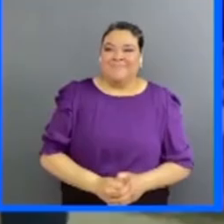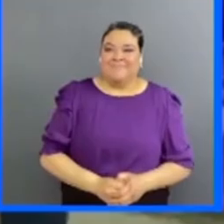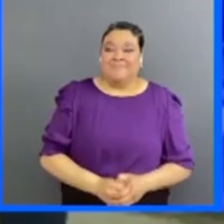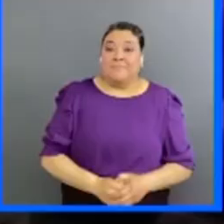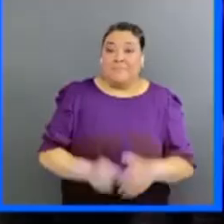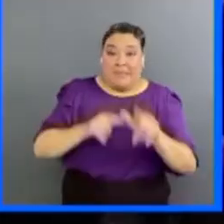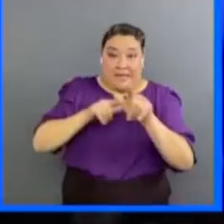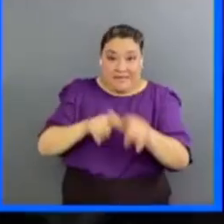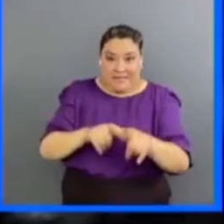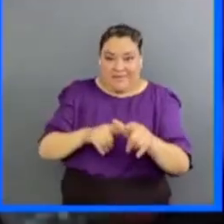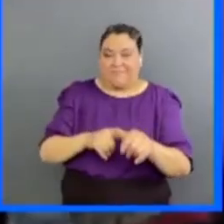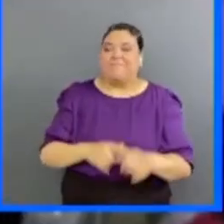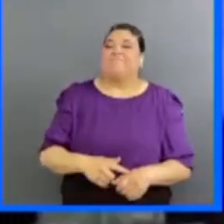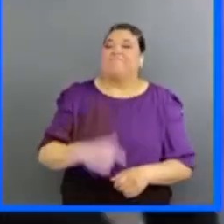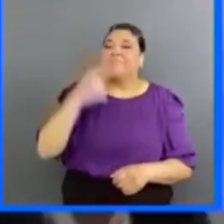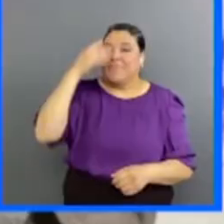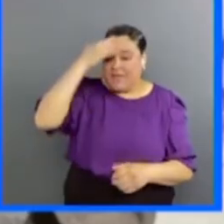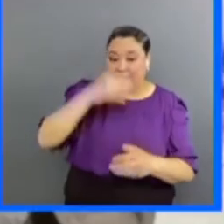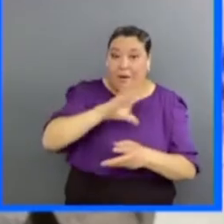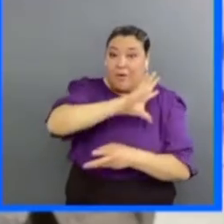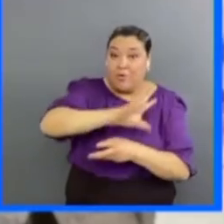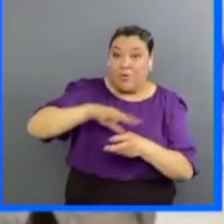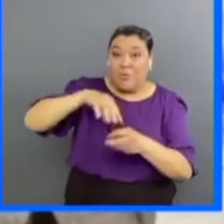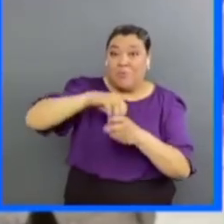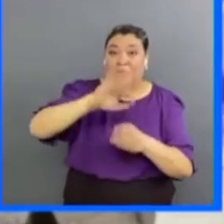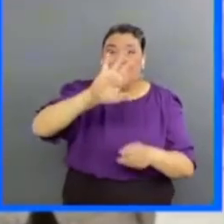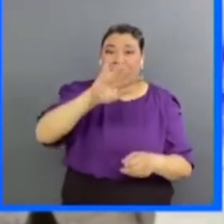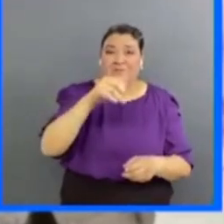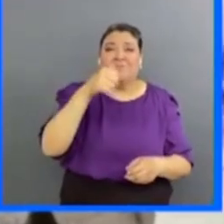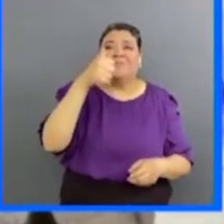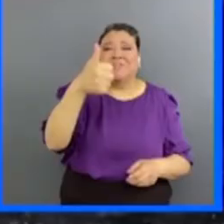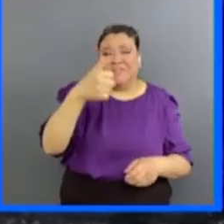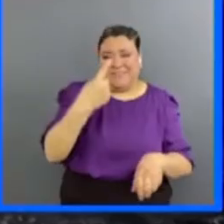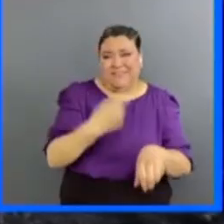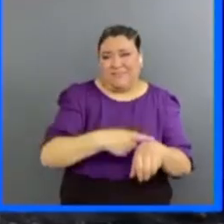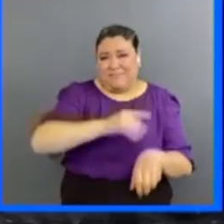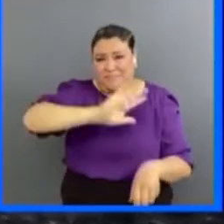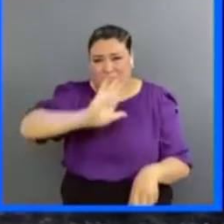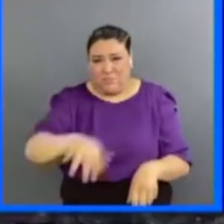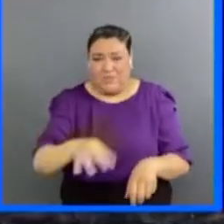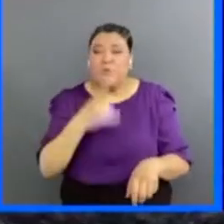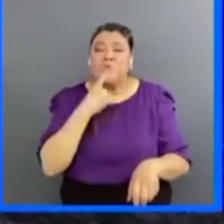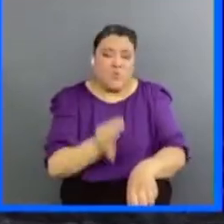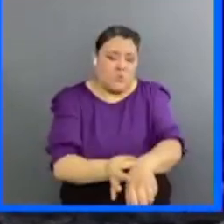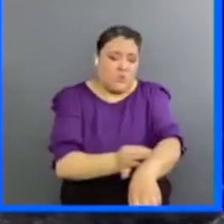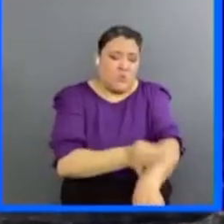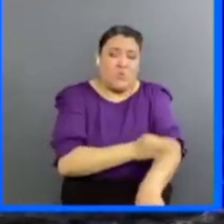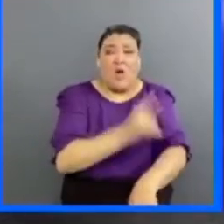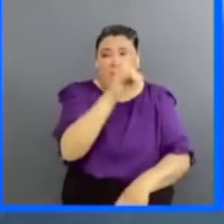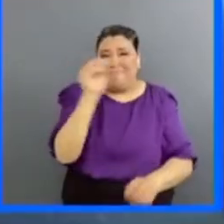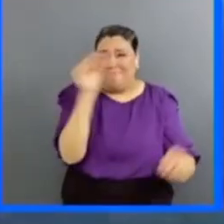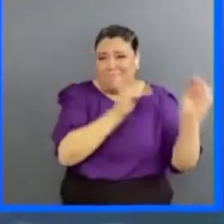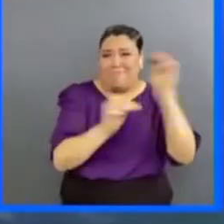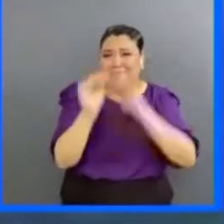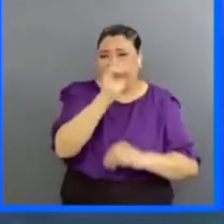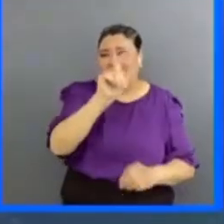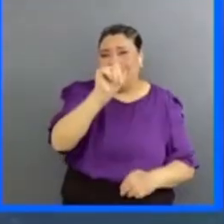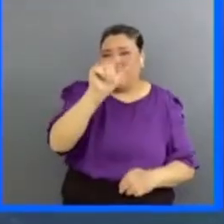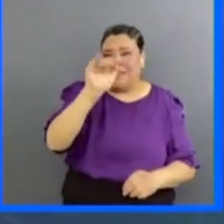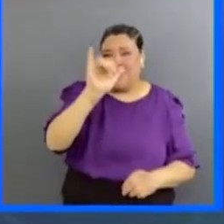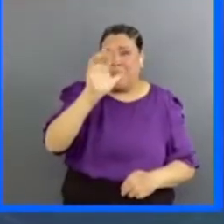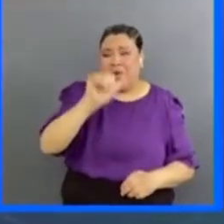Continuamos. Suman 56 muertes por tuberculosis y sarampión en la Sierra Tarahumara.